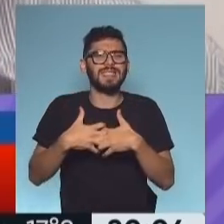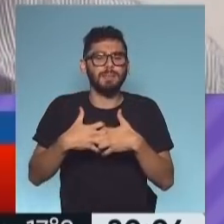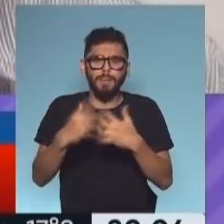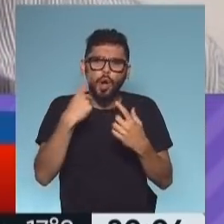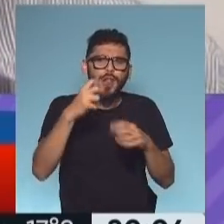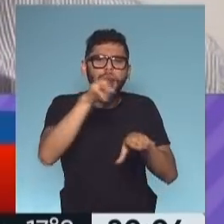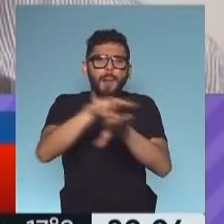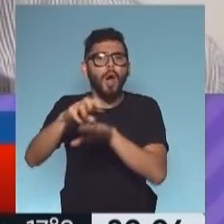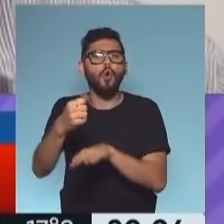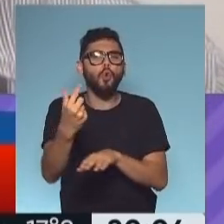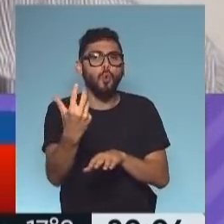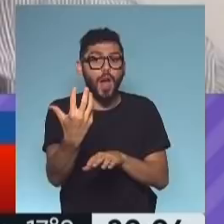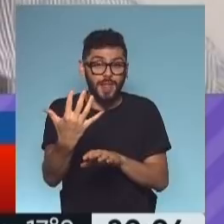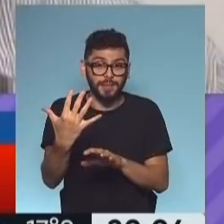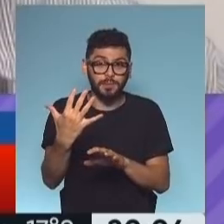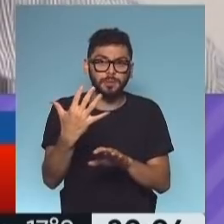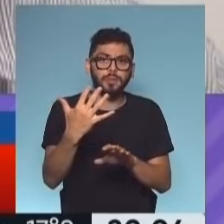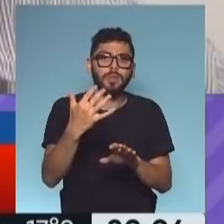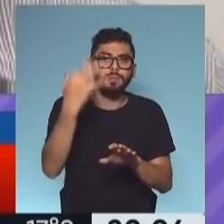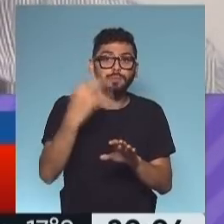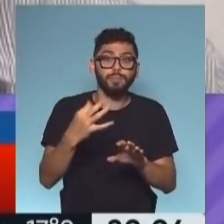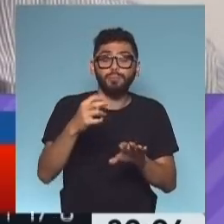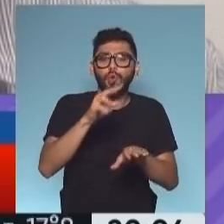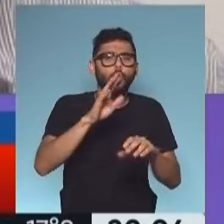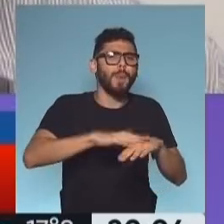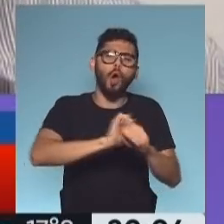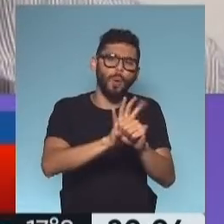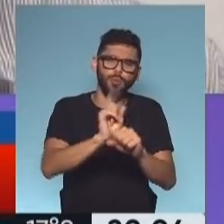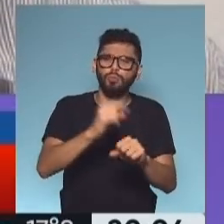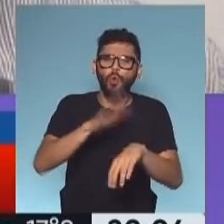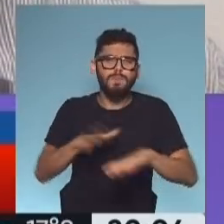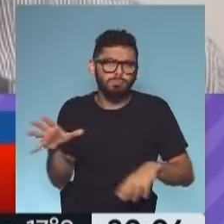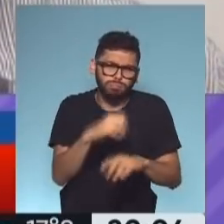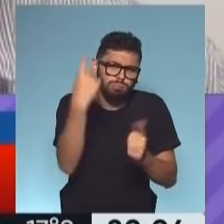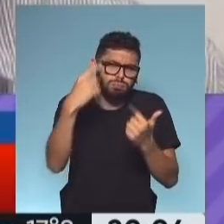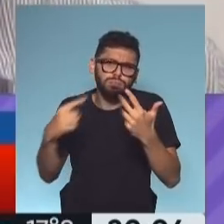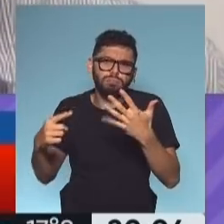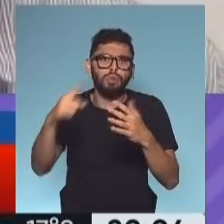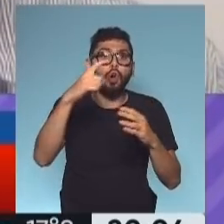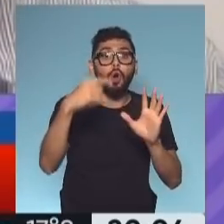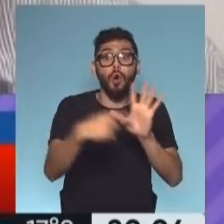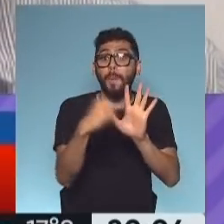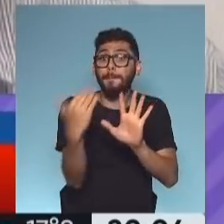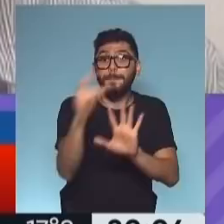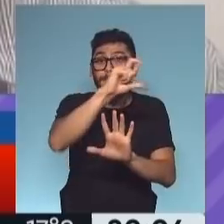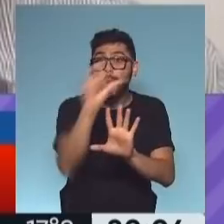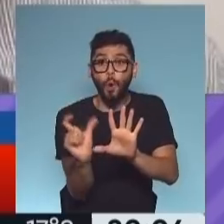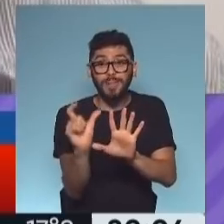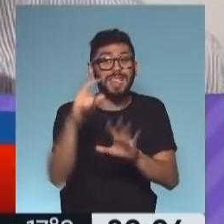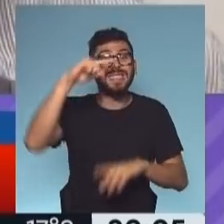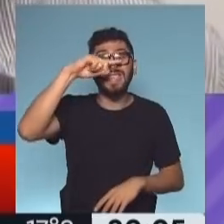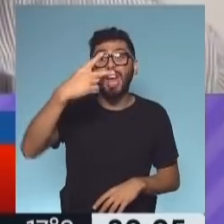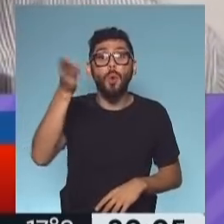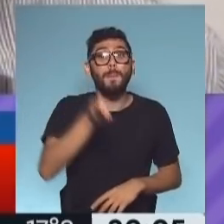camas y ocupadas por todas las causas. Tenemos 72% de las camas ocupadas en la provincia, en el conurbano de la provincia de Buenos